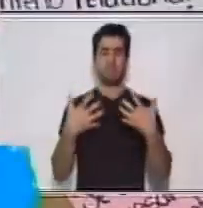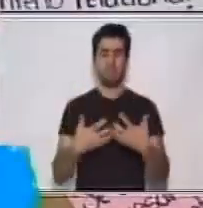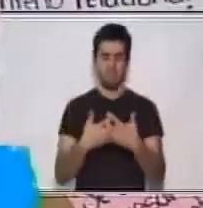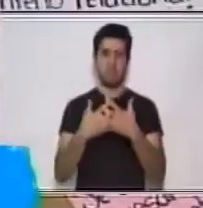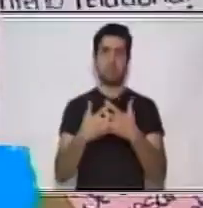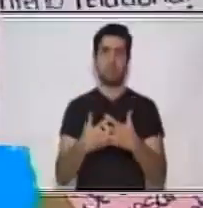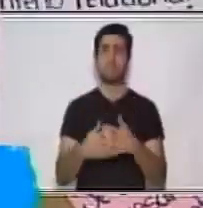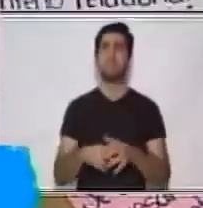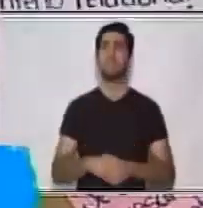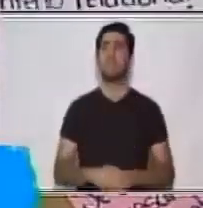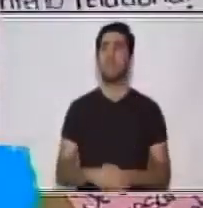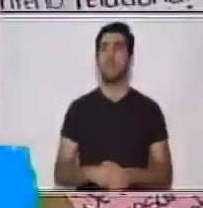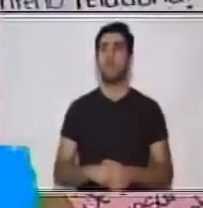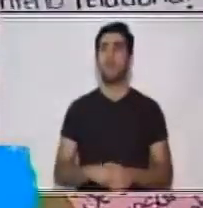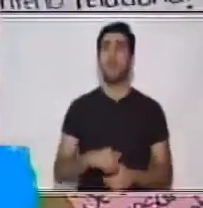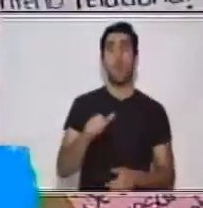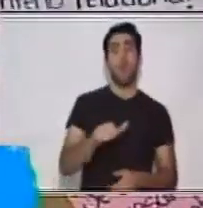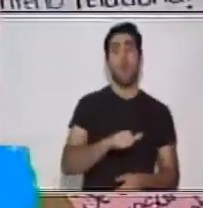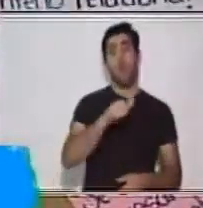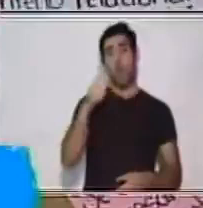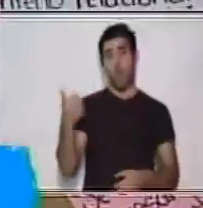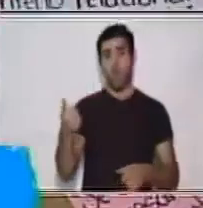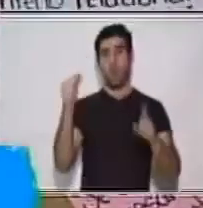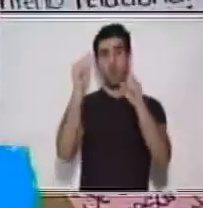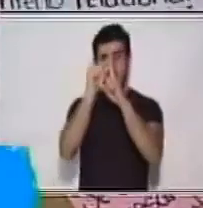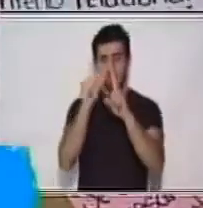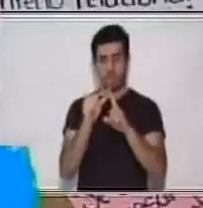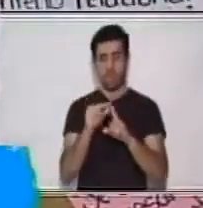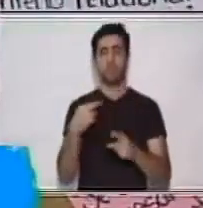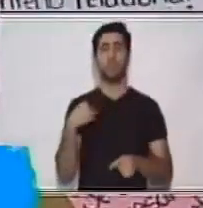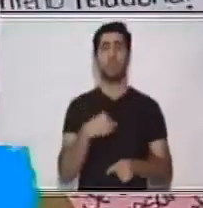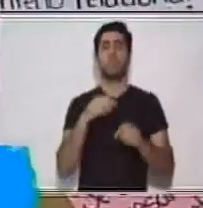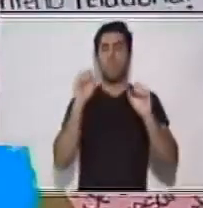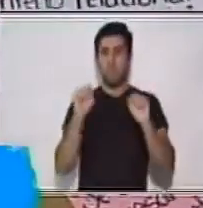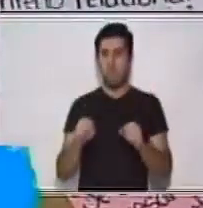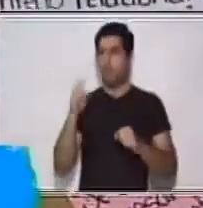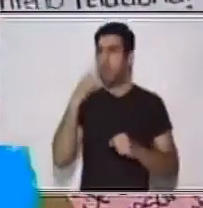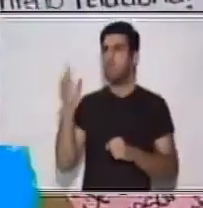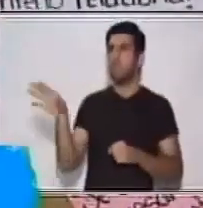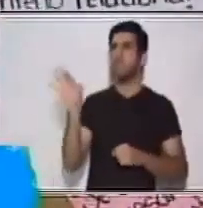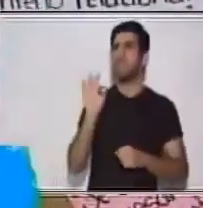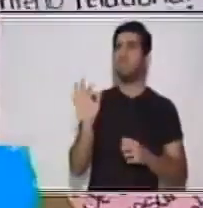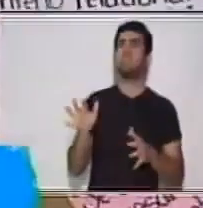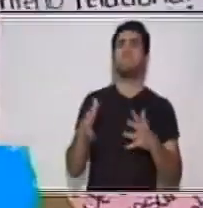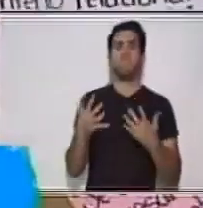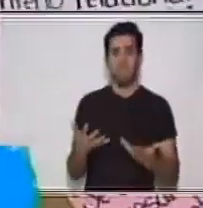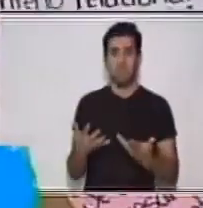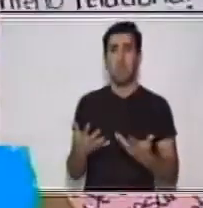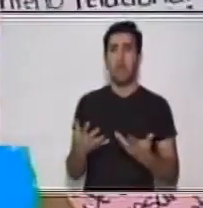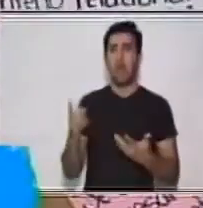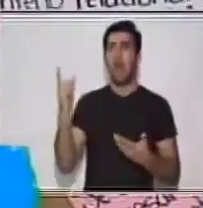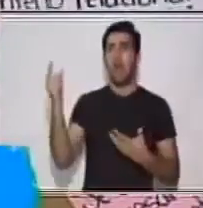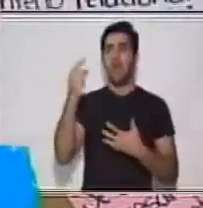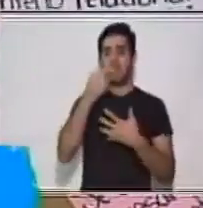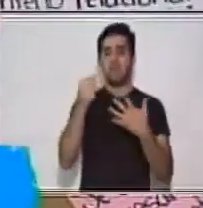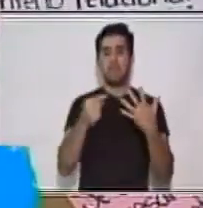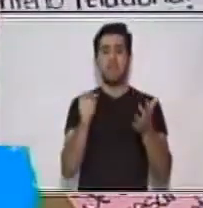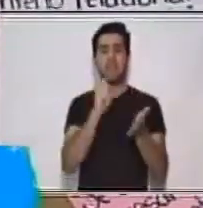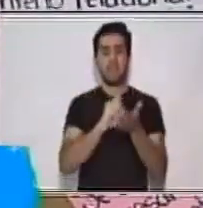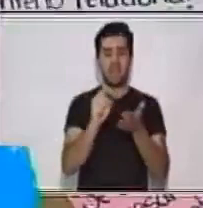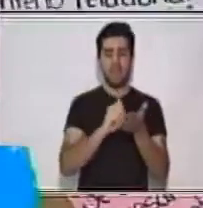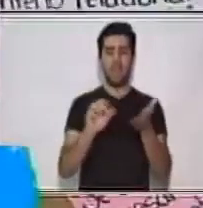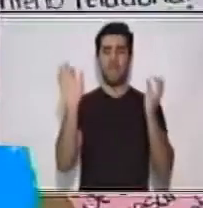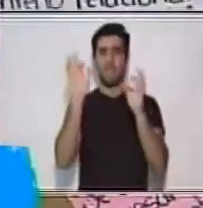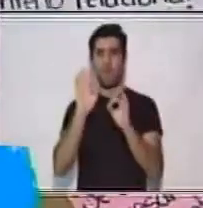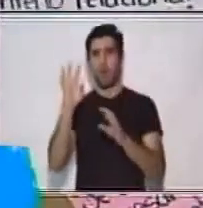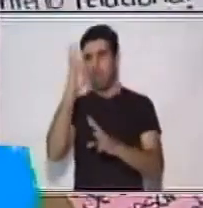retórica. Otra definición que podemos encontrar para poesía es que es un género literario, una forma de escritura